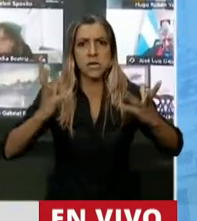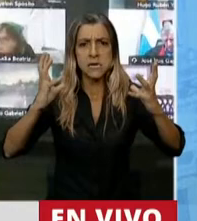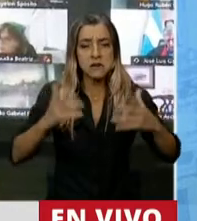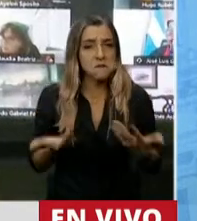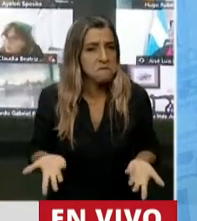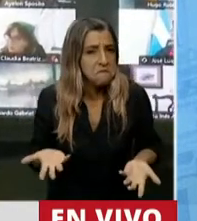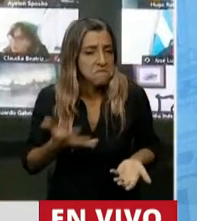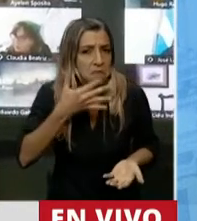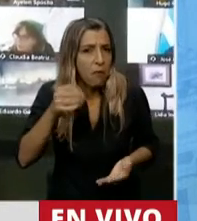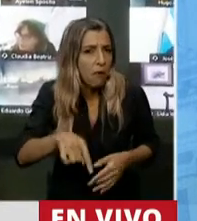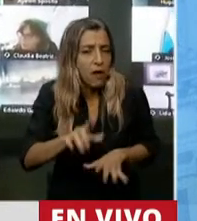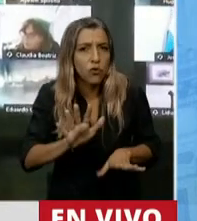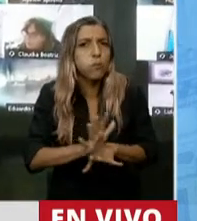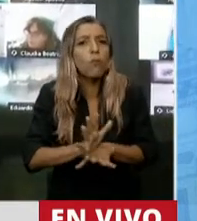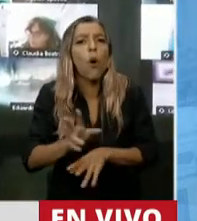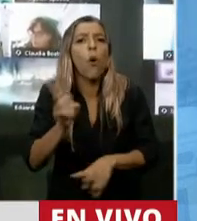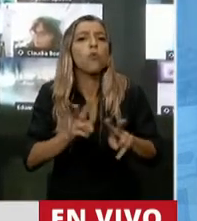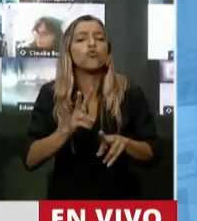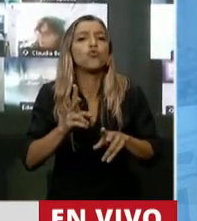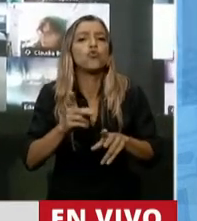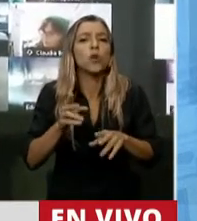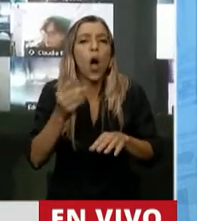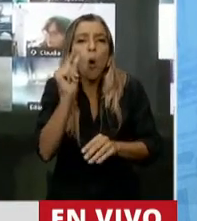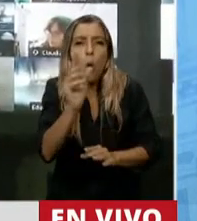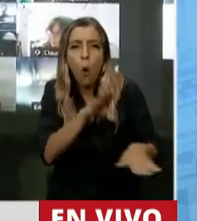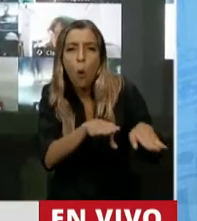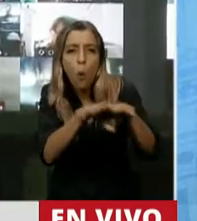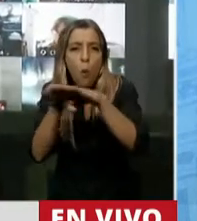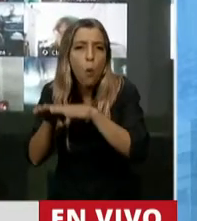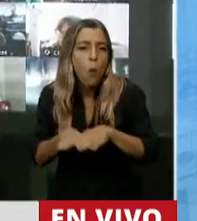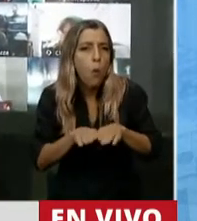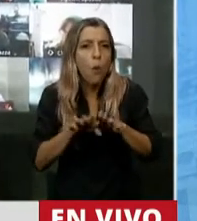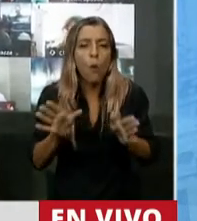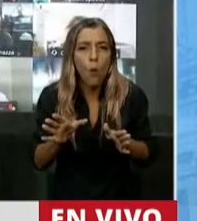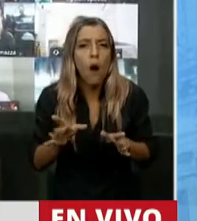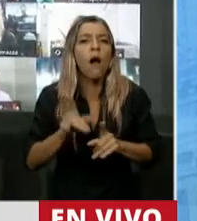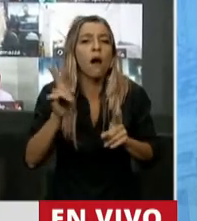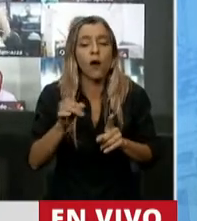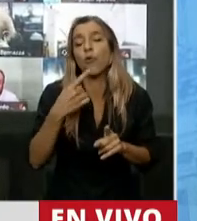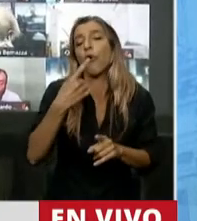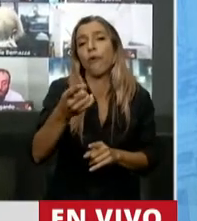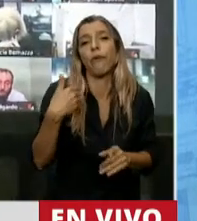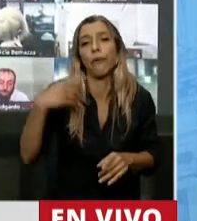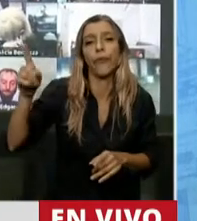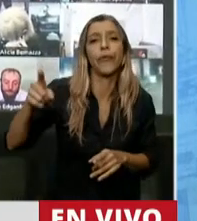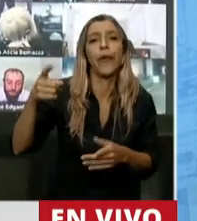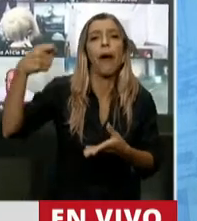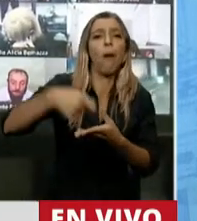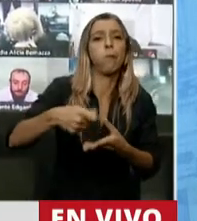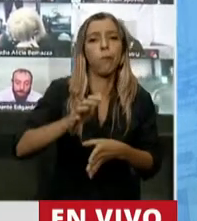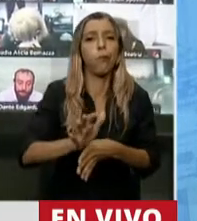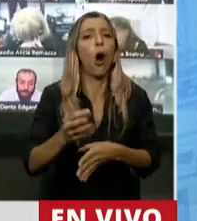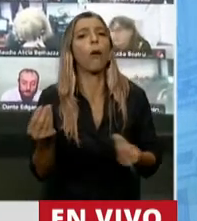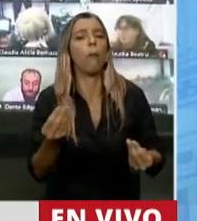viene a equilibrar los desequilibrios, viene a derramar, como dijo alguien hace un rato,